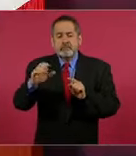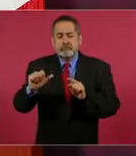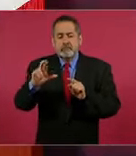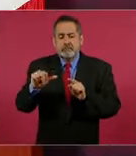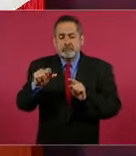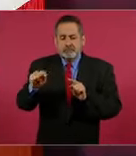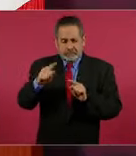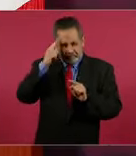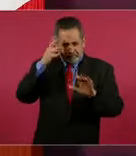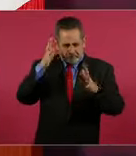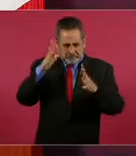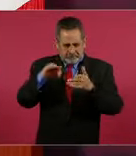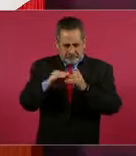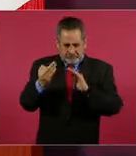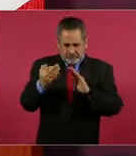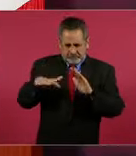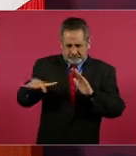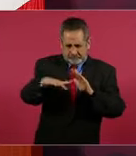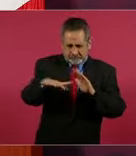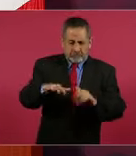para tener una idea.